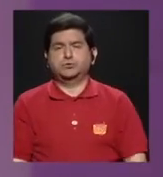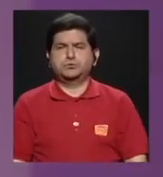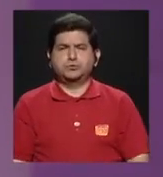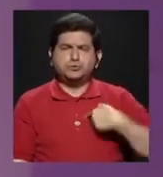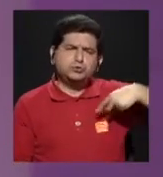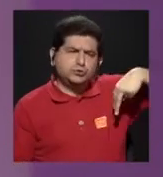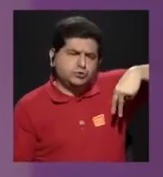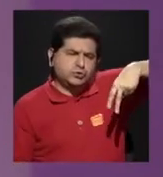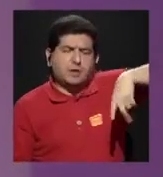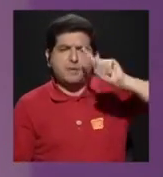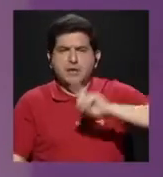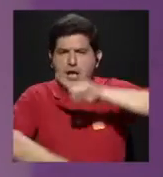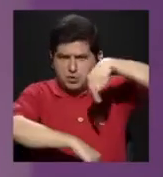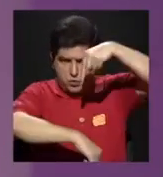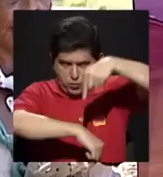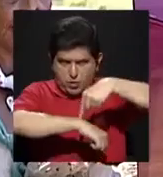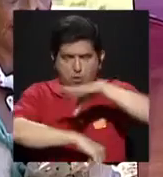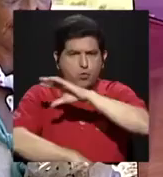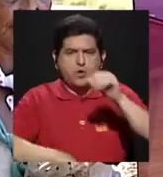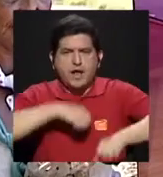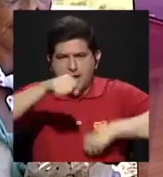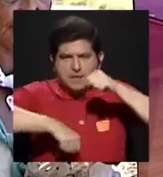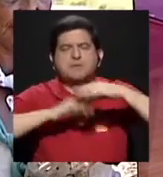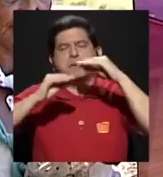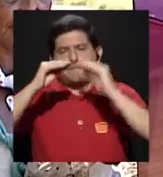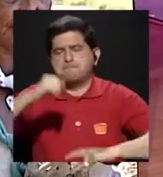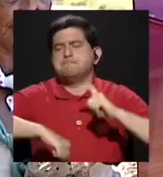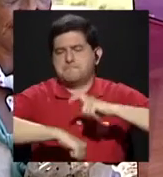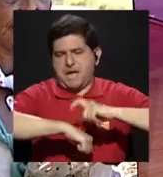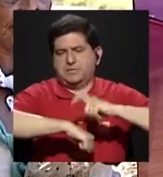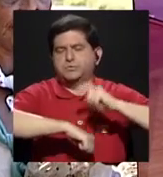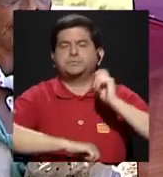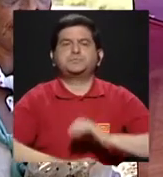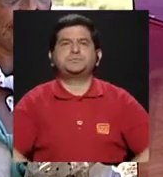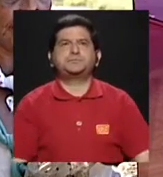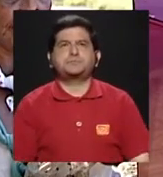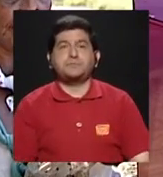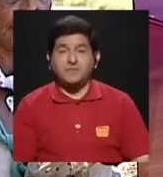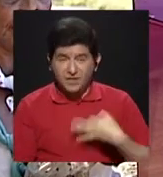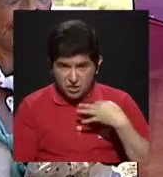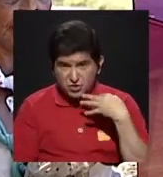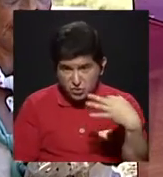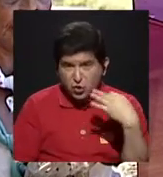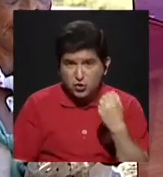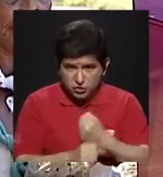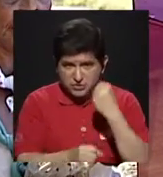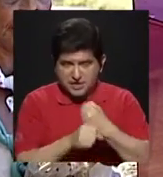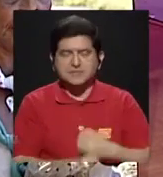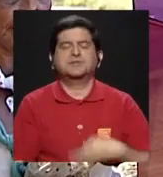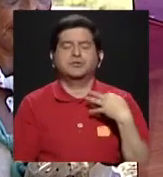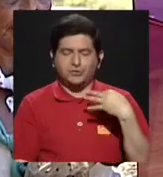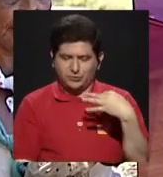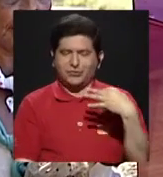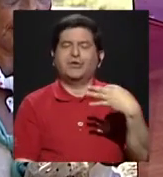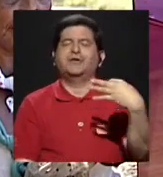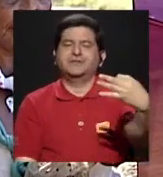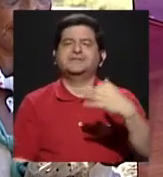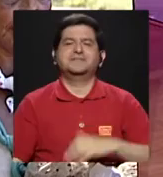pie duro 1 hora y en bicicleta duro menos. ¿Todos los días realizan esa labor? Todos los días,